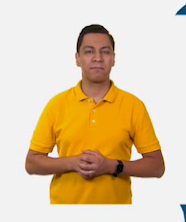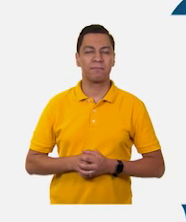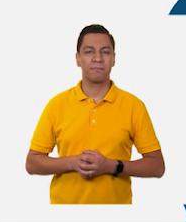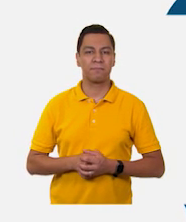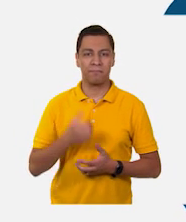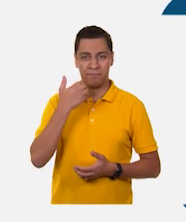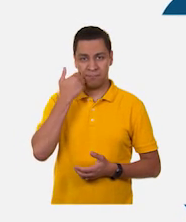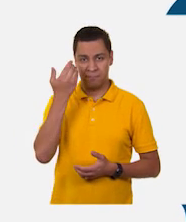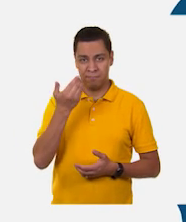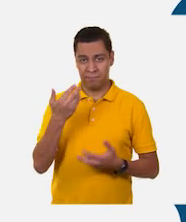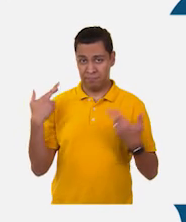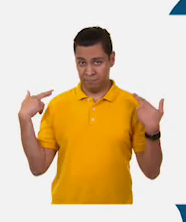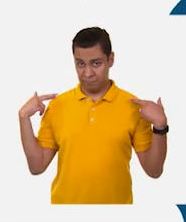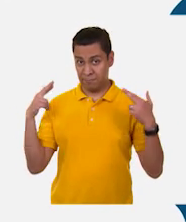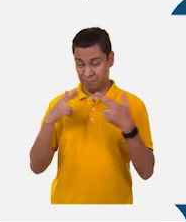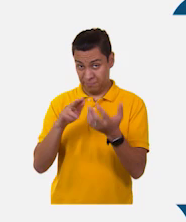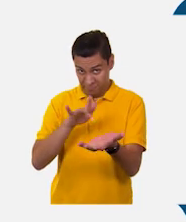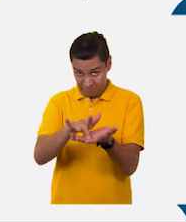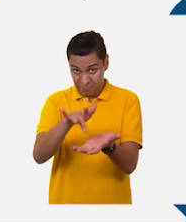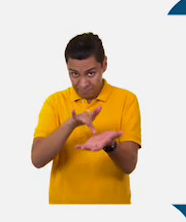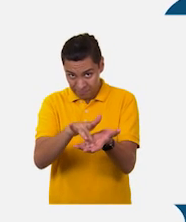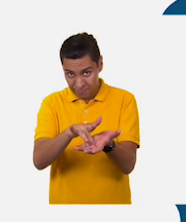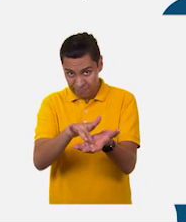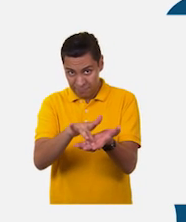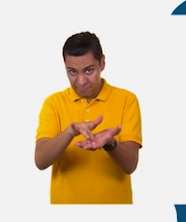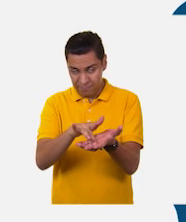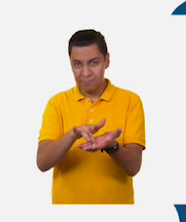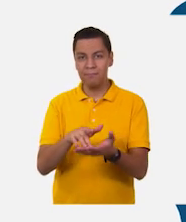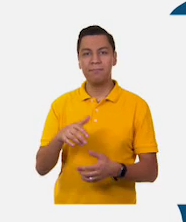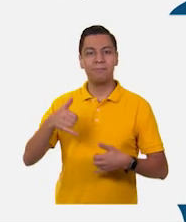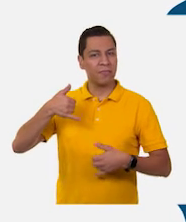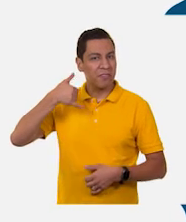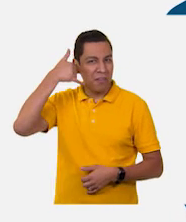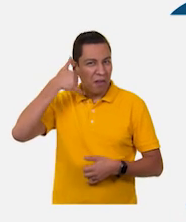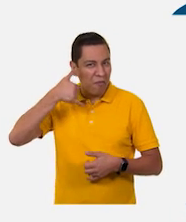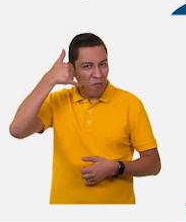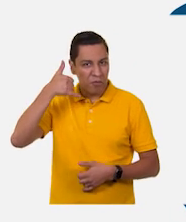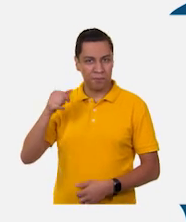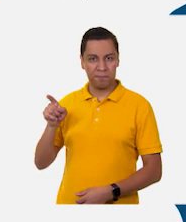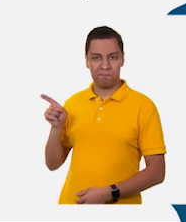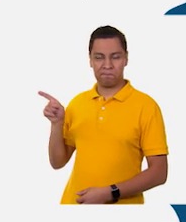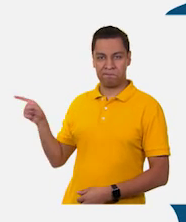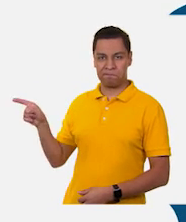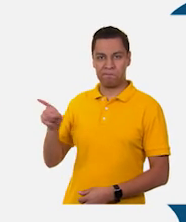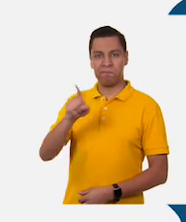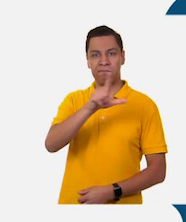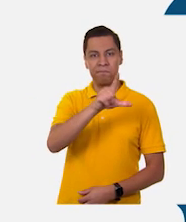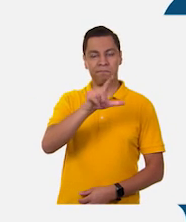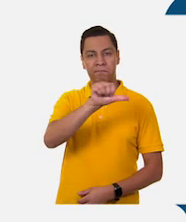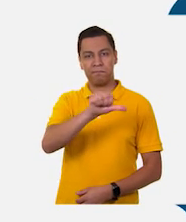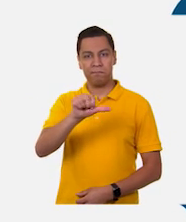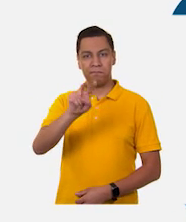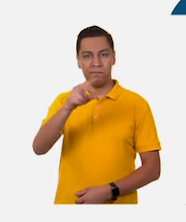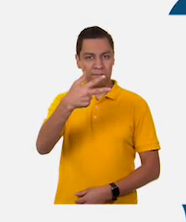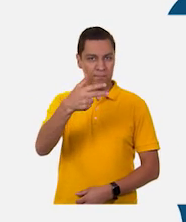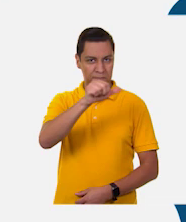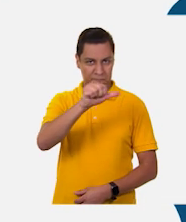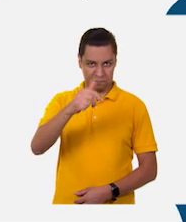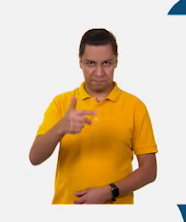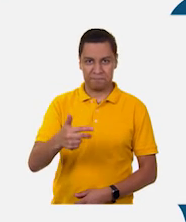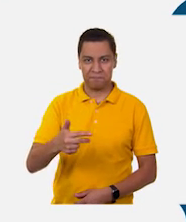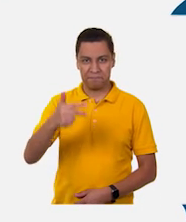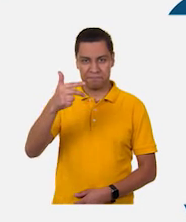Para solicitar apoyo pedagógico, comunícate con maestras y maestros de lunes a viernes de 8 a 20 horas al